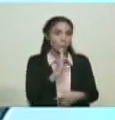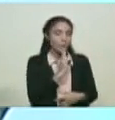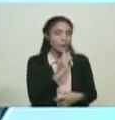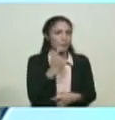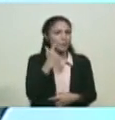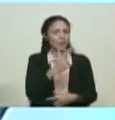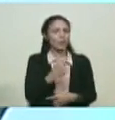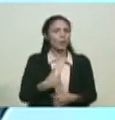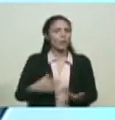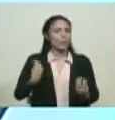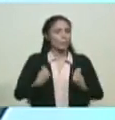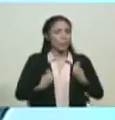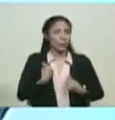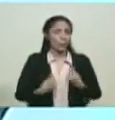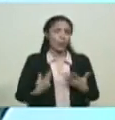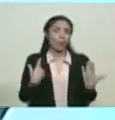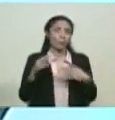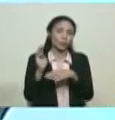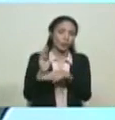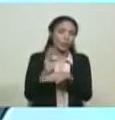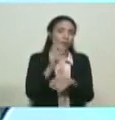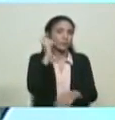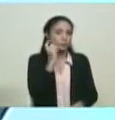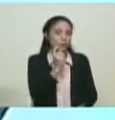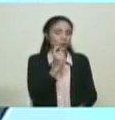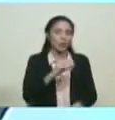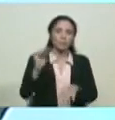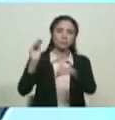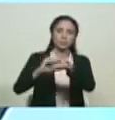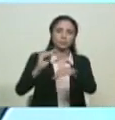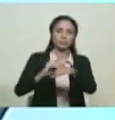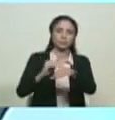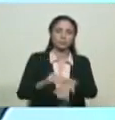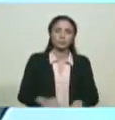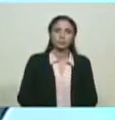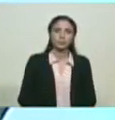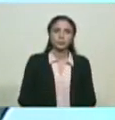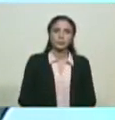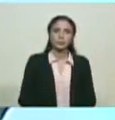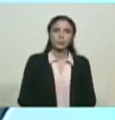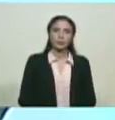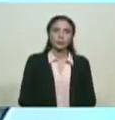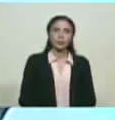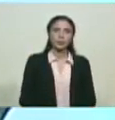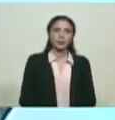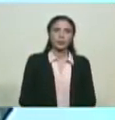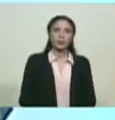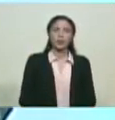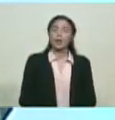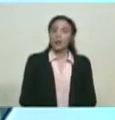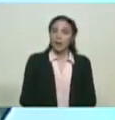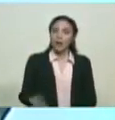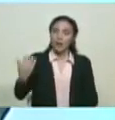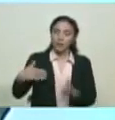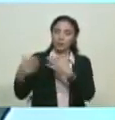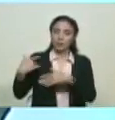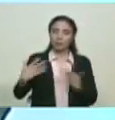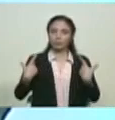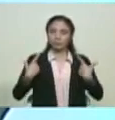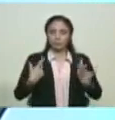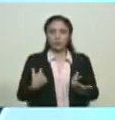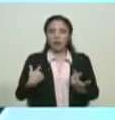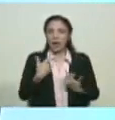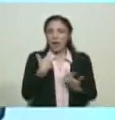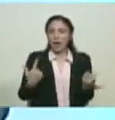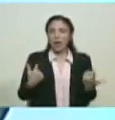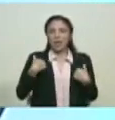preocupado por su seguridad habiendo constatado que sucre desdeñaba subestimaba las